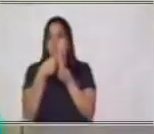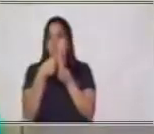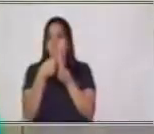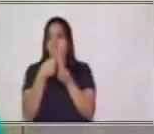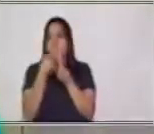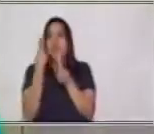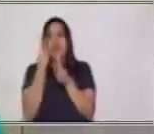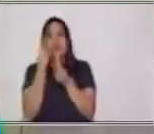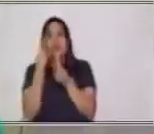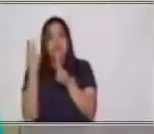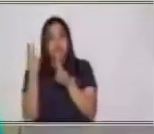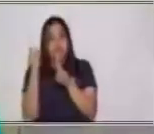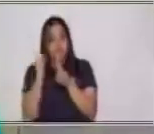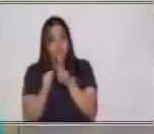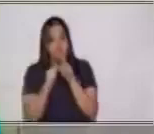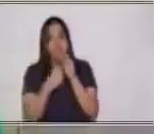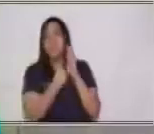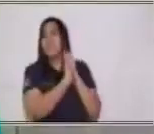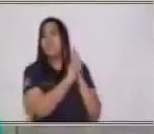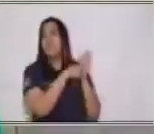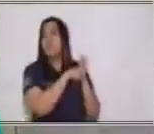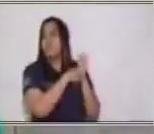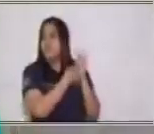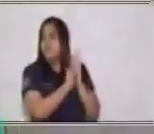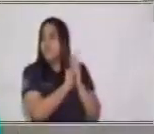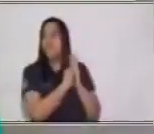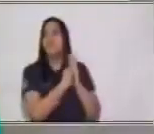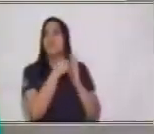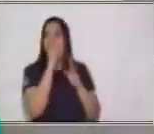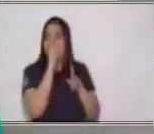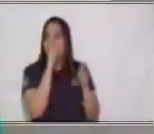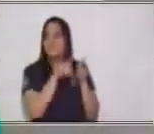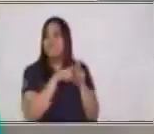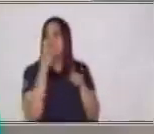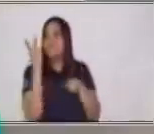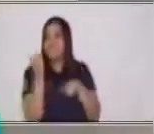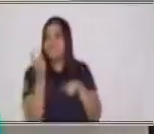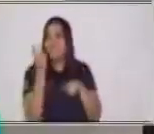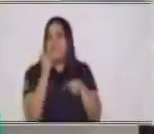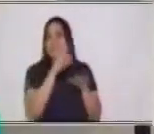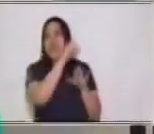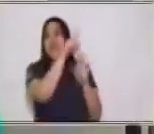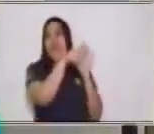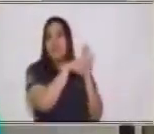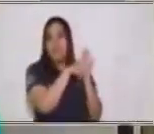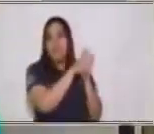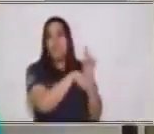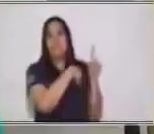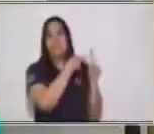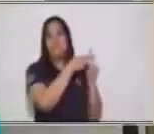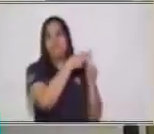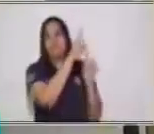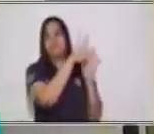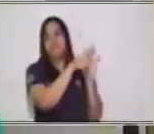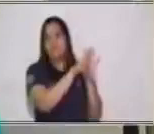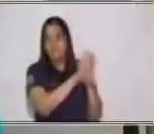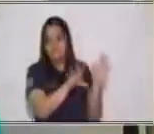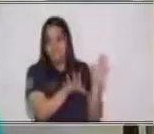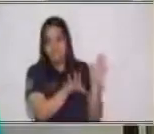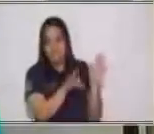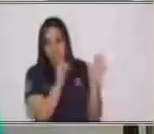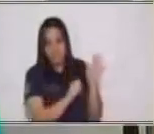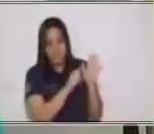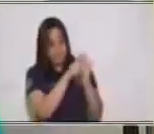vemos que los signos vienen nuevamente alternos. Negativo y positivo, solamente en